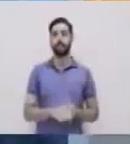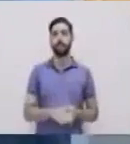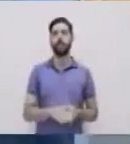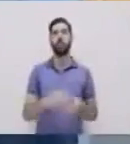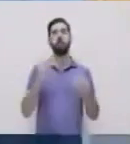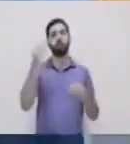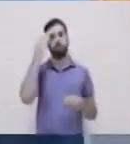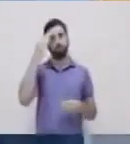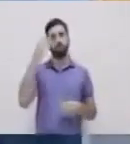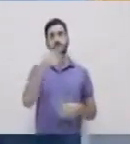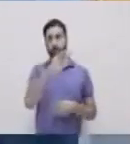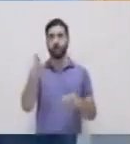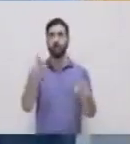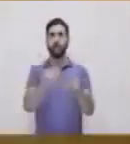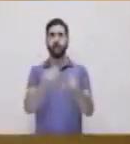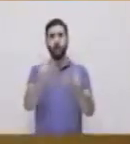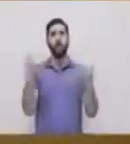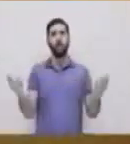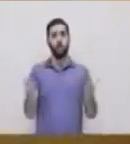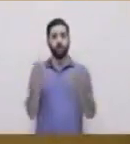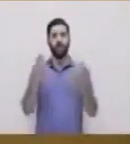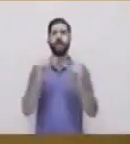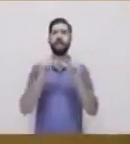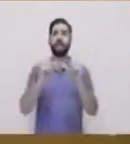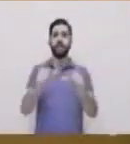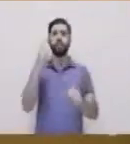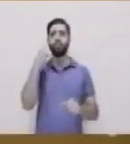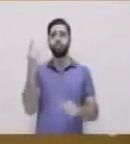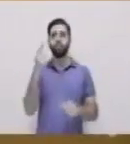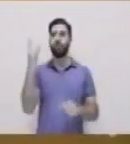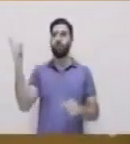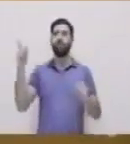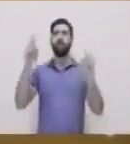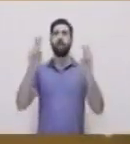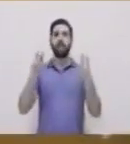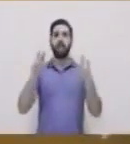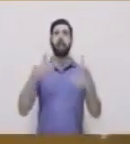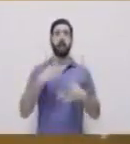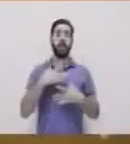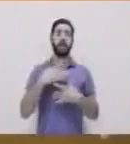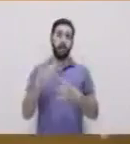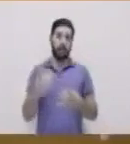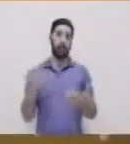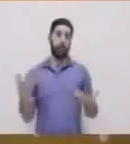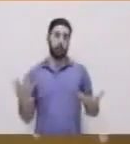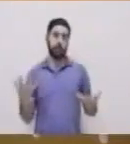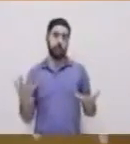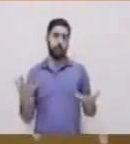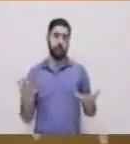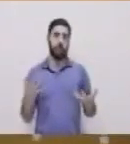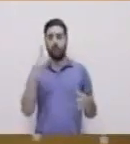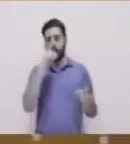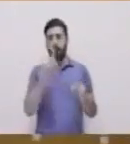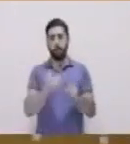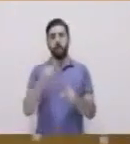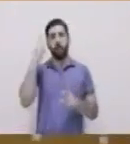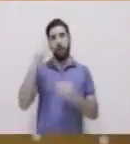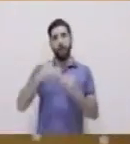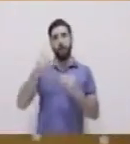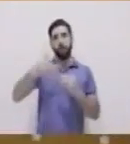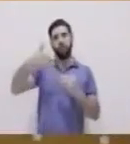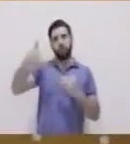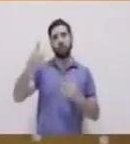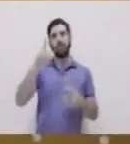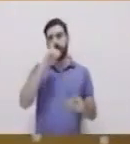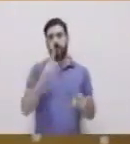habernos acompañado el día de hoy. Los motivamos a todos a que sigan buscando más sobre este tema, que es bastante interesante y definitivamente base para los